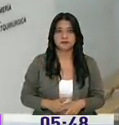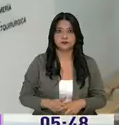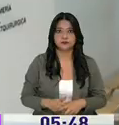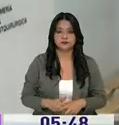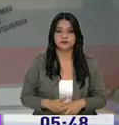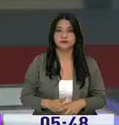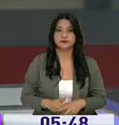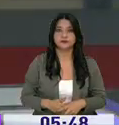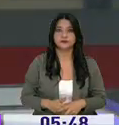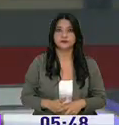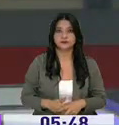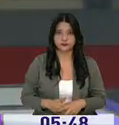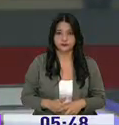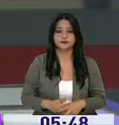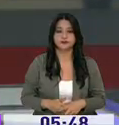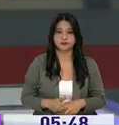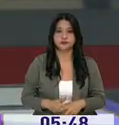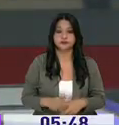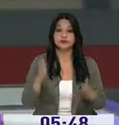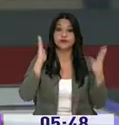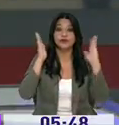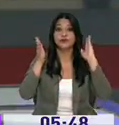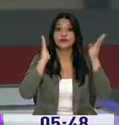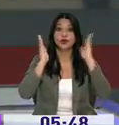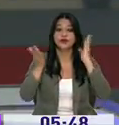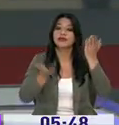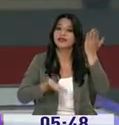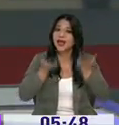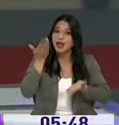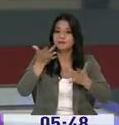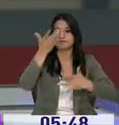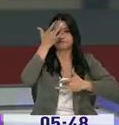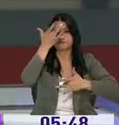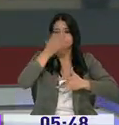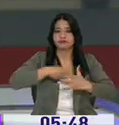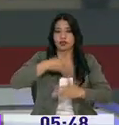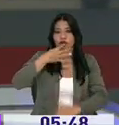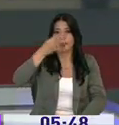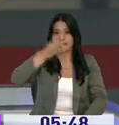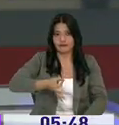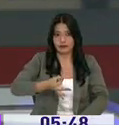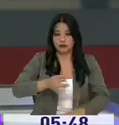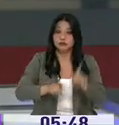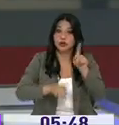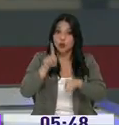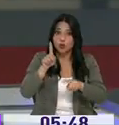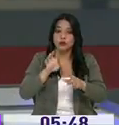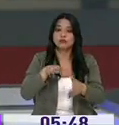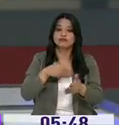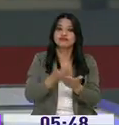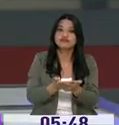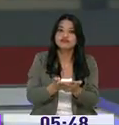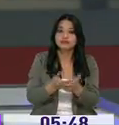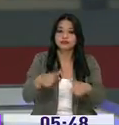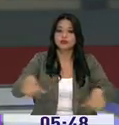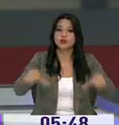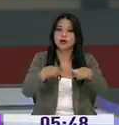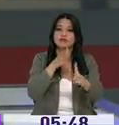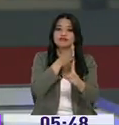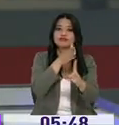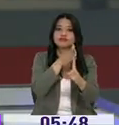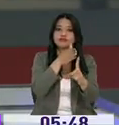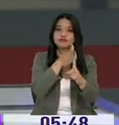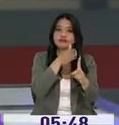Basante. Y desde Babahoyo se analizan posibles casos de coronavirus que en pacientes que llegan hasta las áreas del triaje